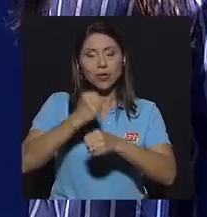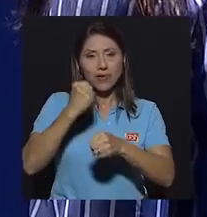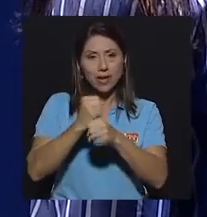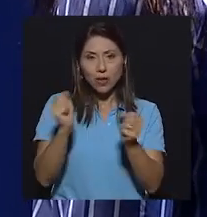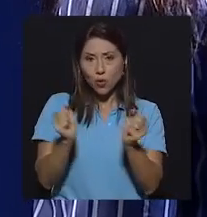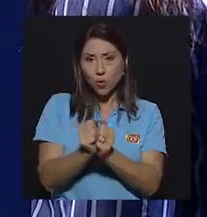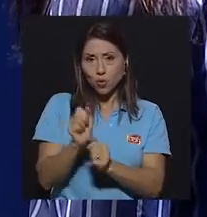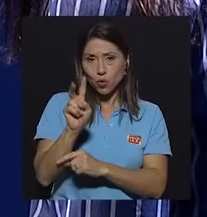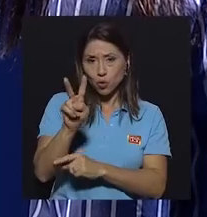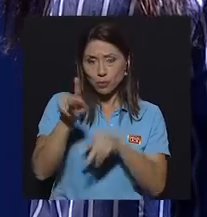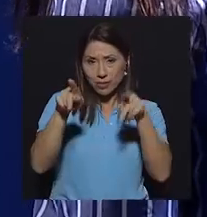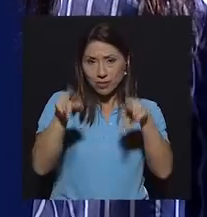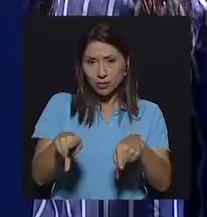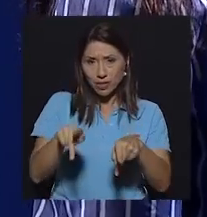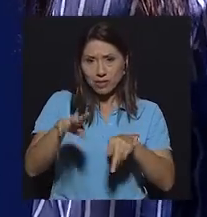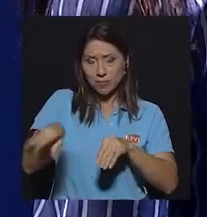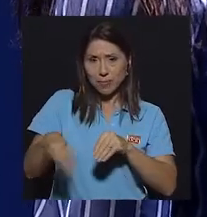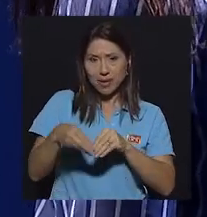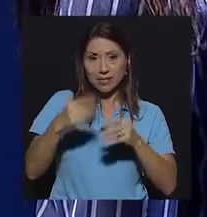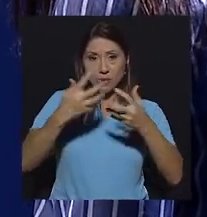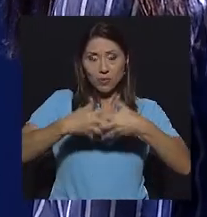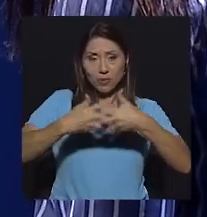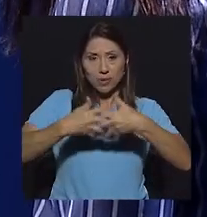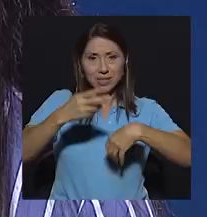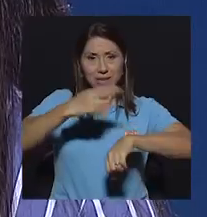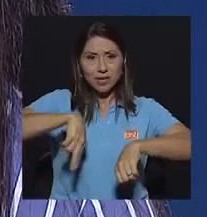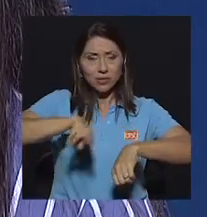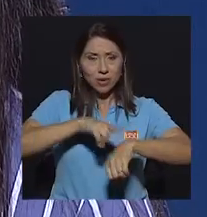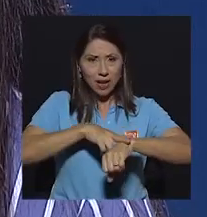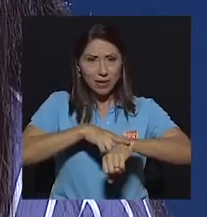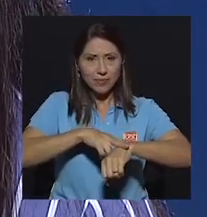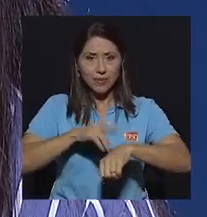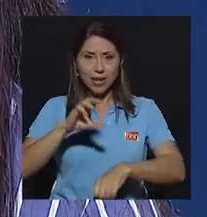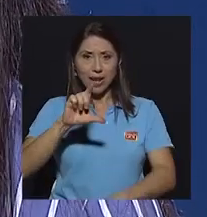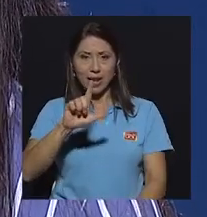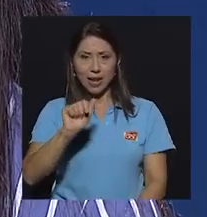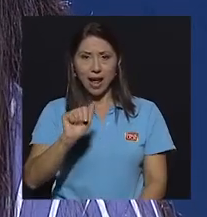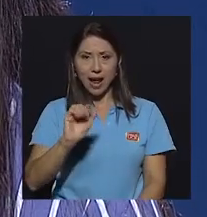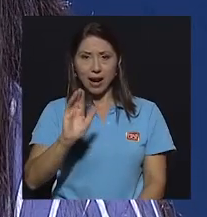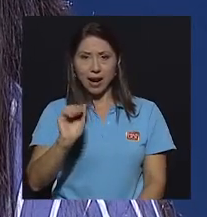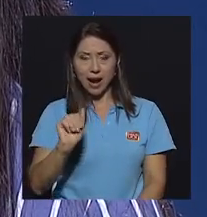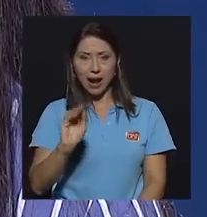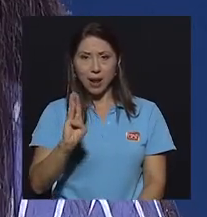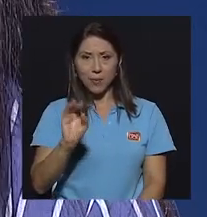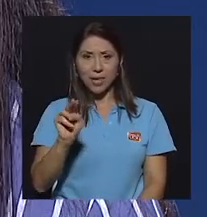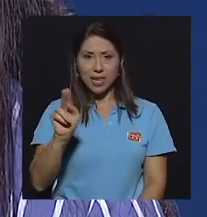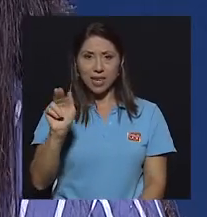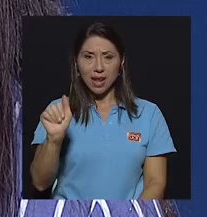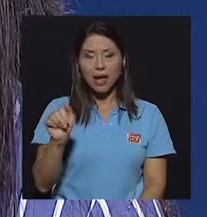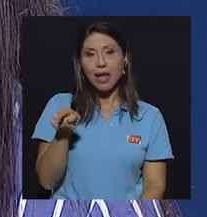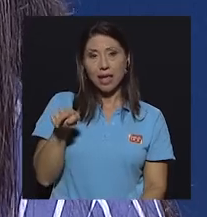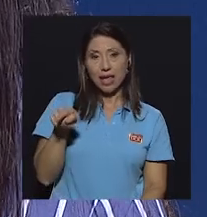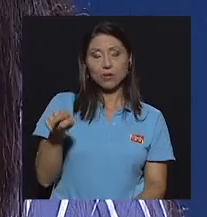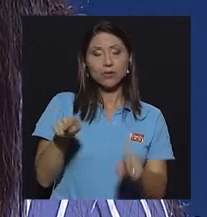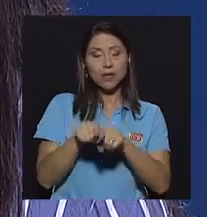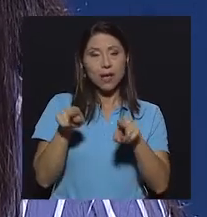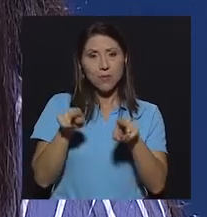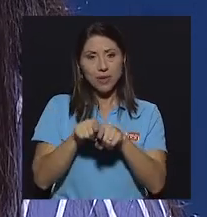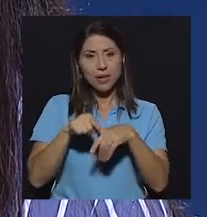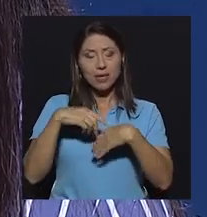trabajé con dos personas más de una empresa nacional, La Cabina. Y ellos también